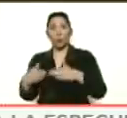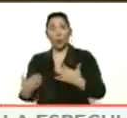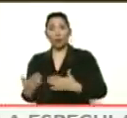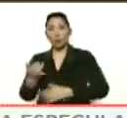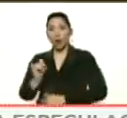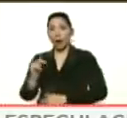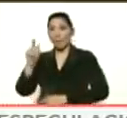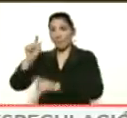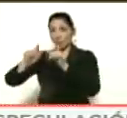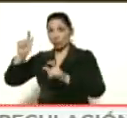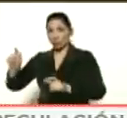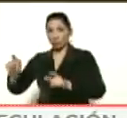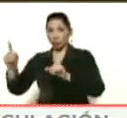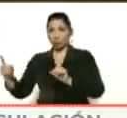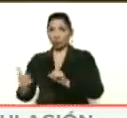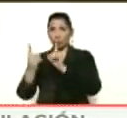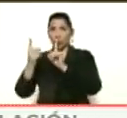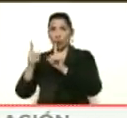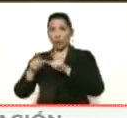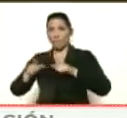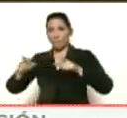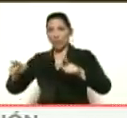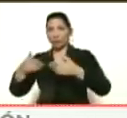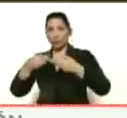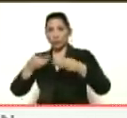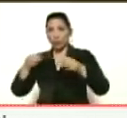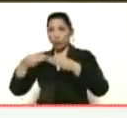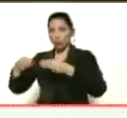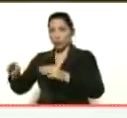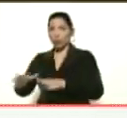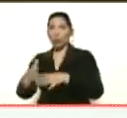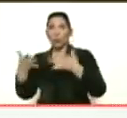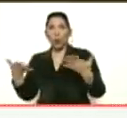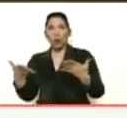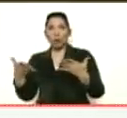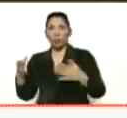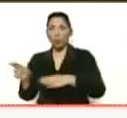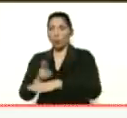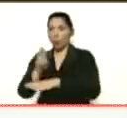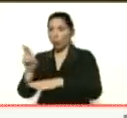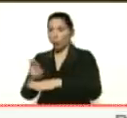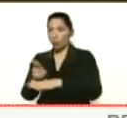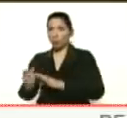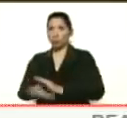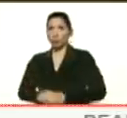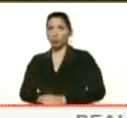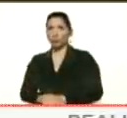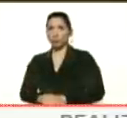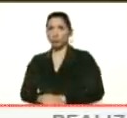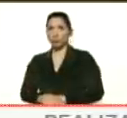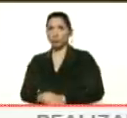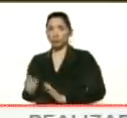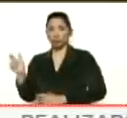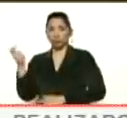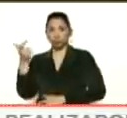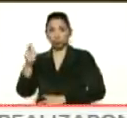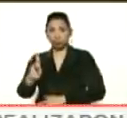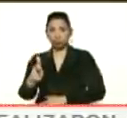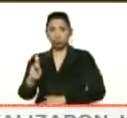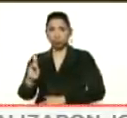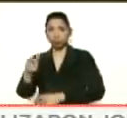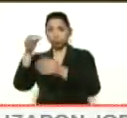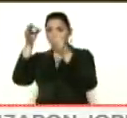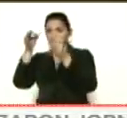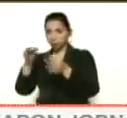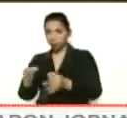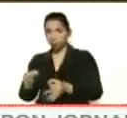de personas en los espacios públicos, en las vías públicas, cuando se utilicen los medios de transporte público,